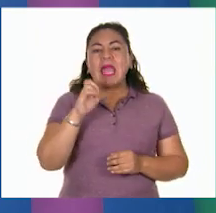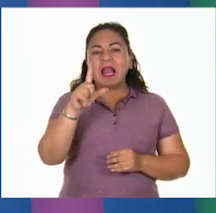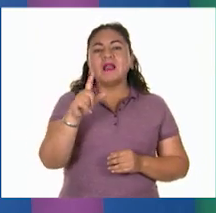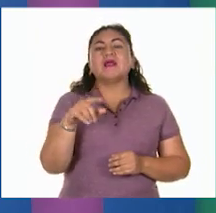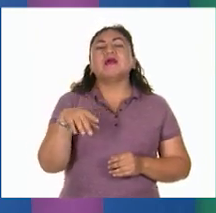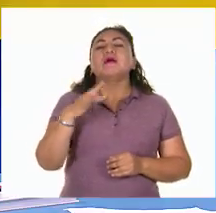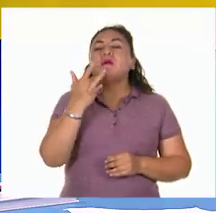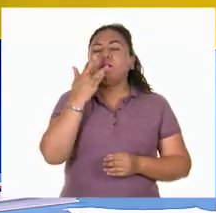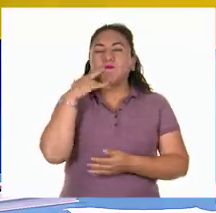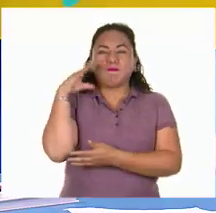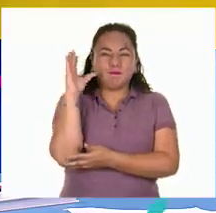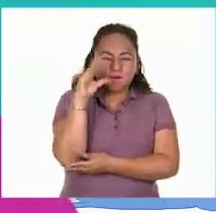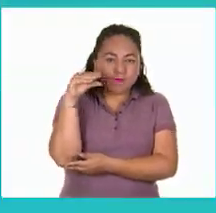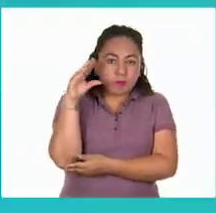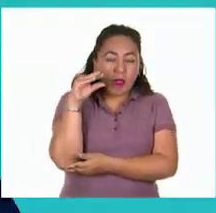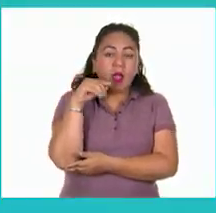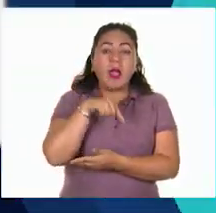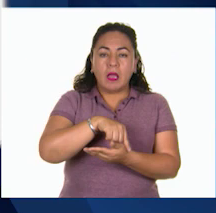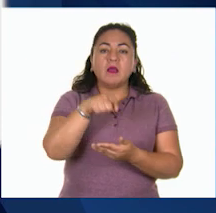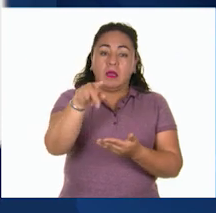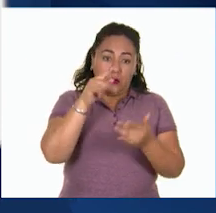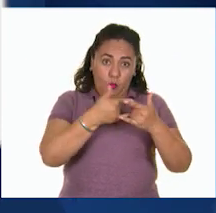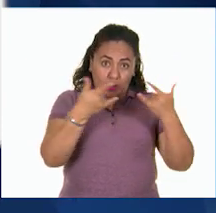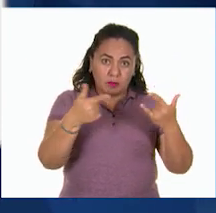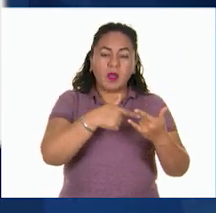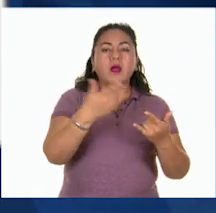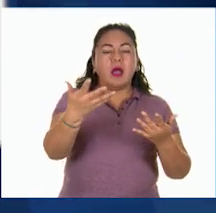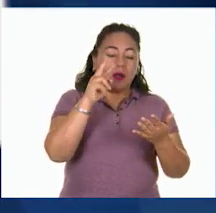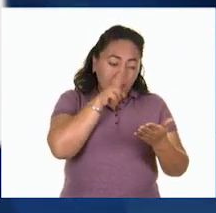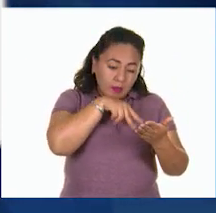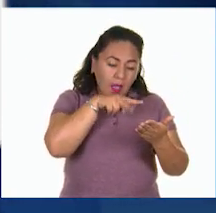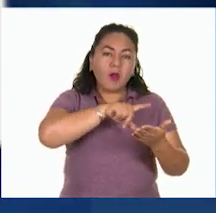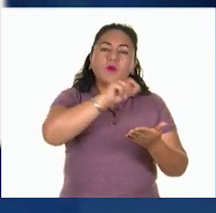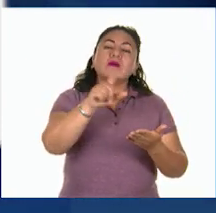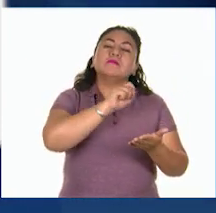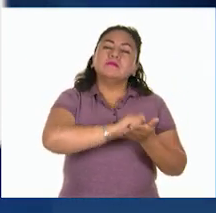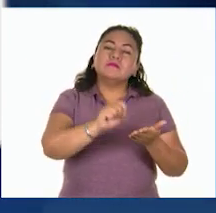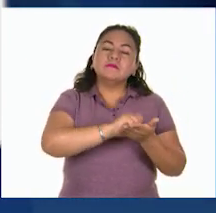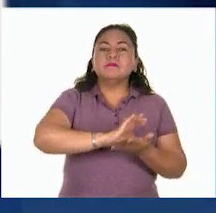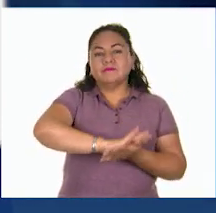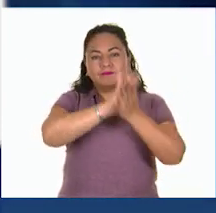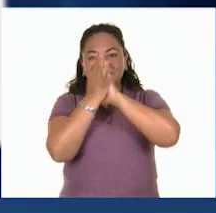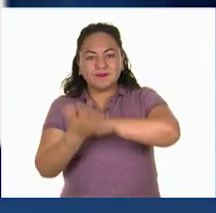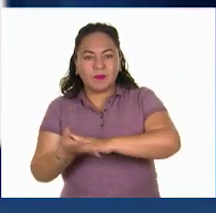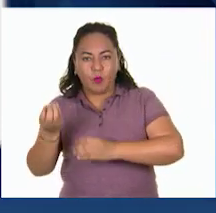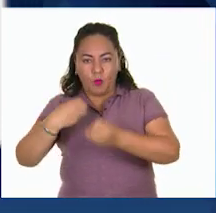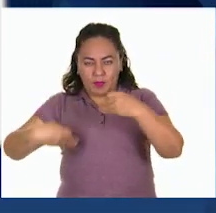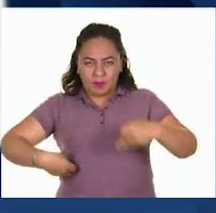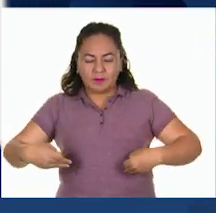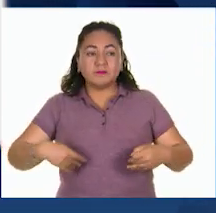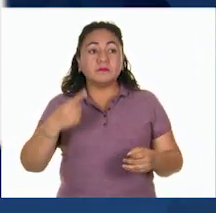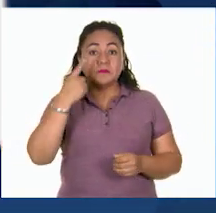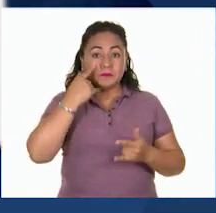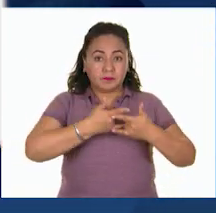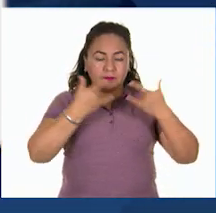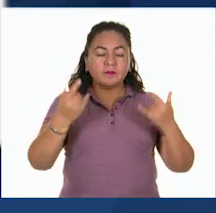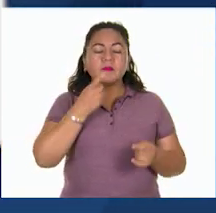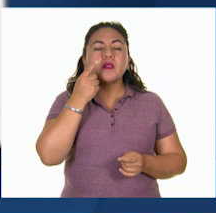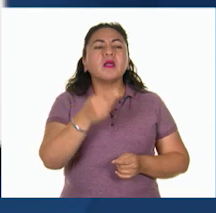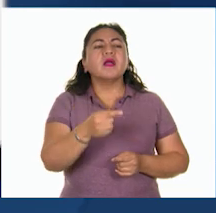diálogo de obra teatral. Muy bien. Muy bien, entonces recuerden el cuento. Cuando despertó el